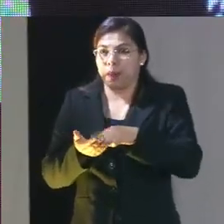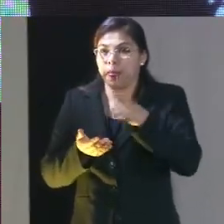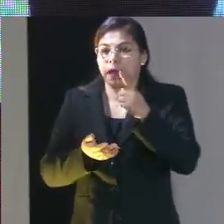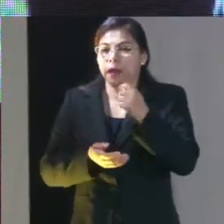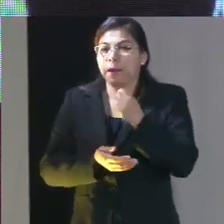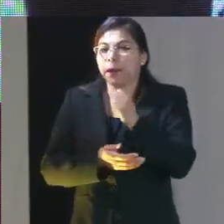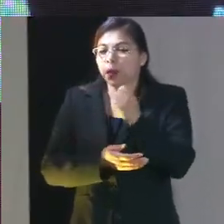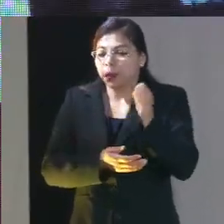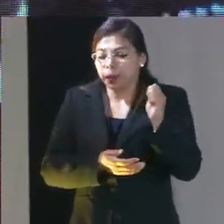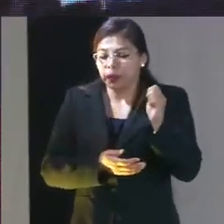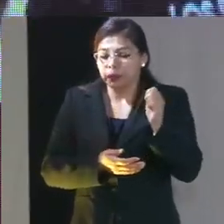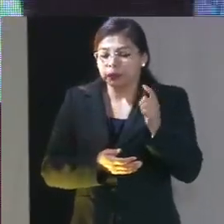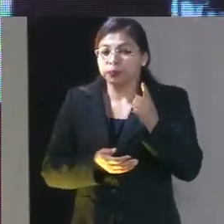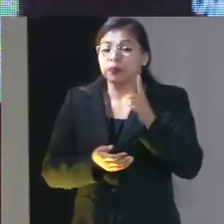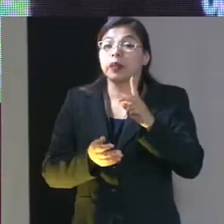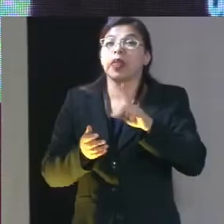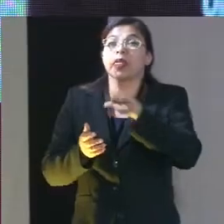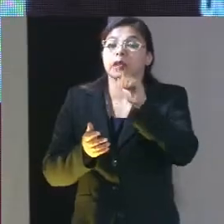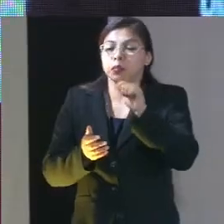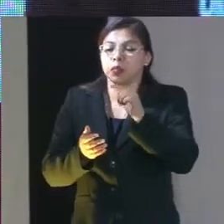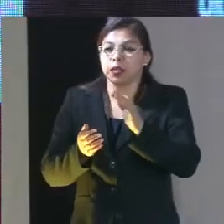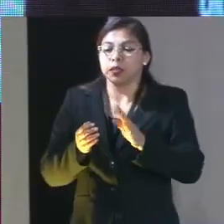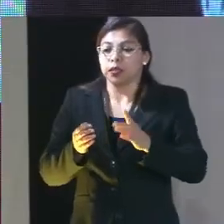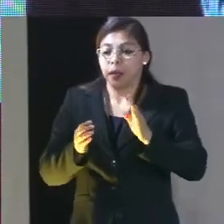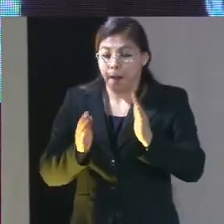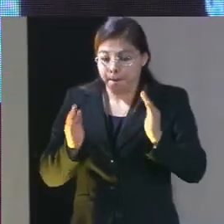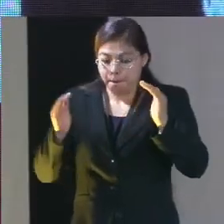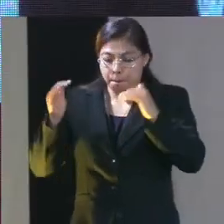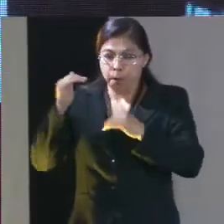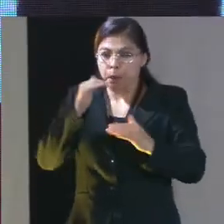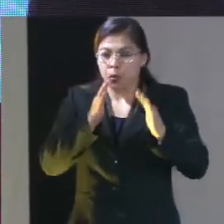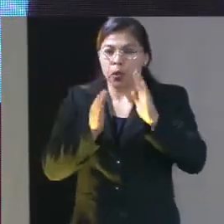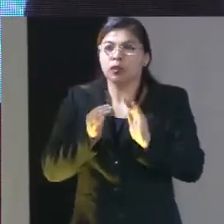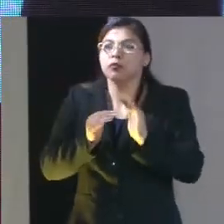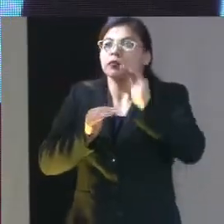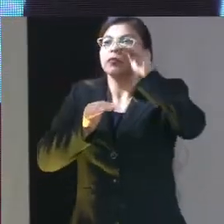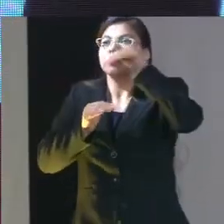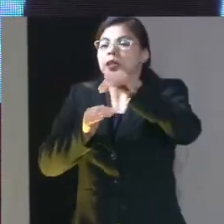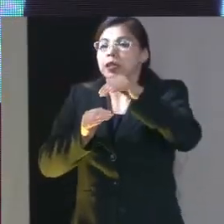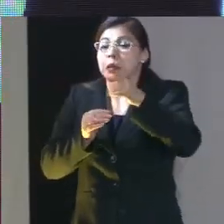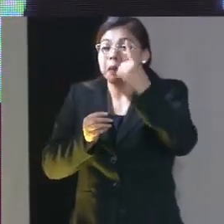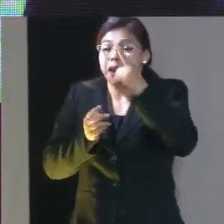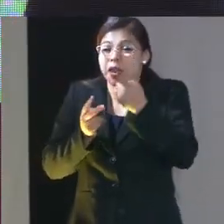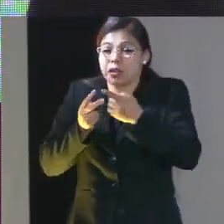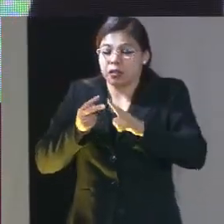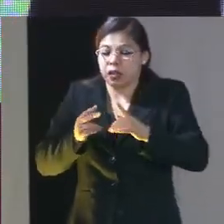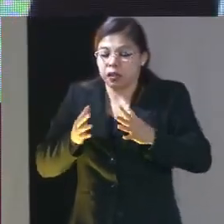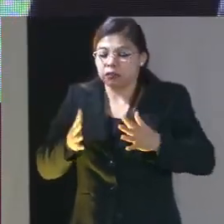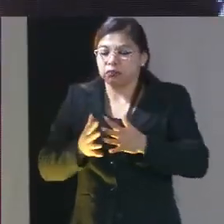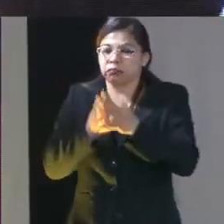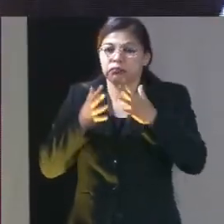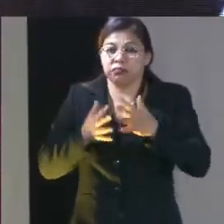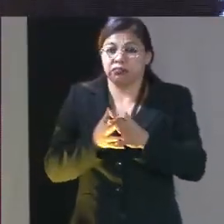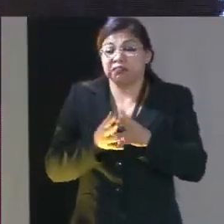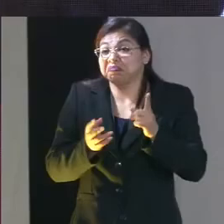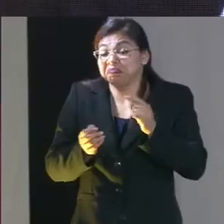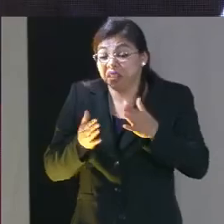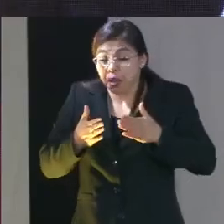tropicales y luego subir las altas montañas y entonces apenas empezar la guerra. De tal modo que la